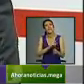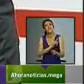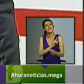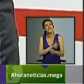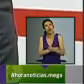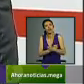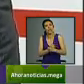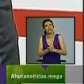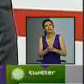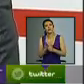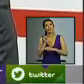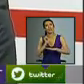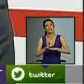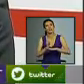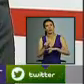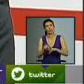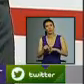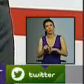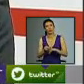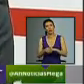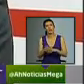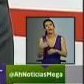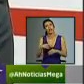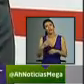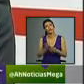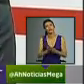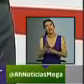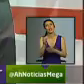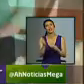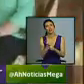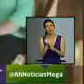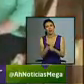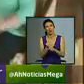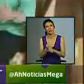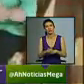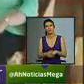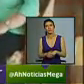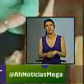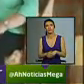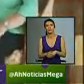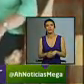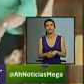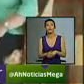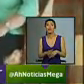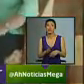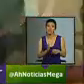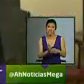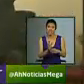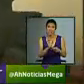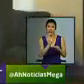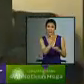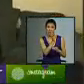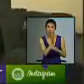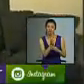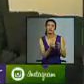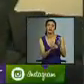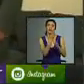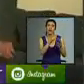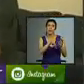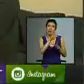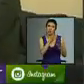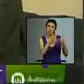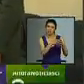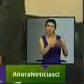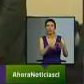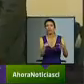fiscalía en todos sus estamentos para poder seguir desempeñando las labores que tenemos. Mientras continúan esas reuniones, la nueva mayoría y el gobierno tratan